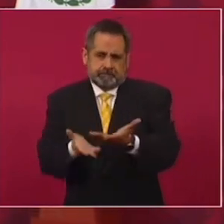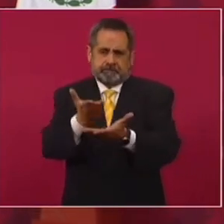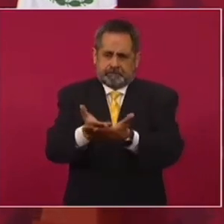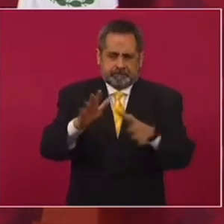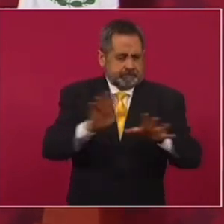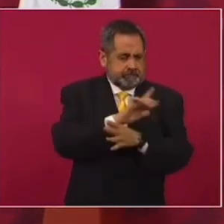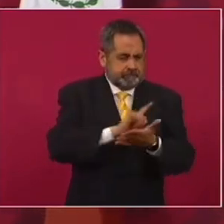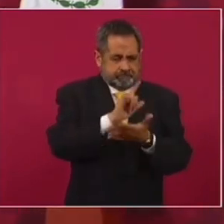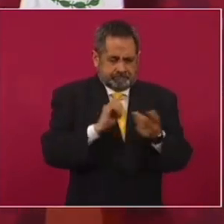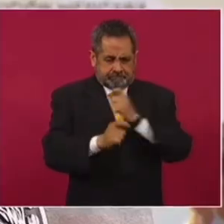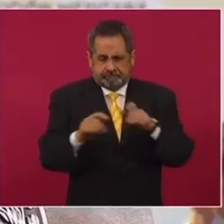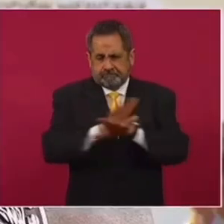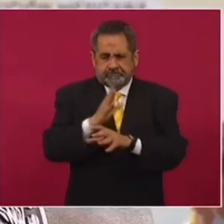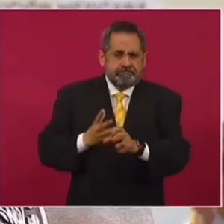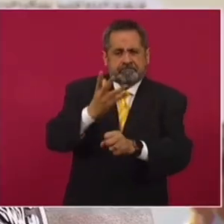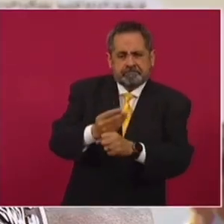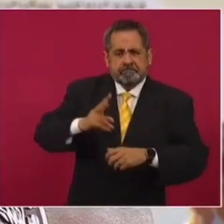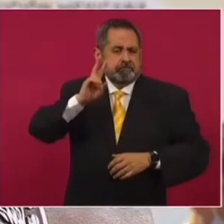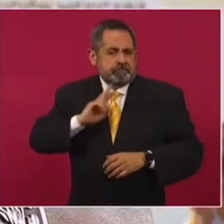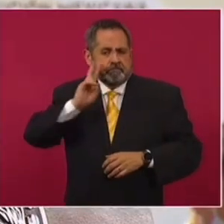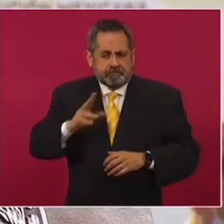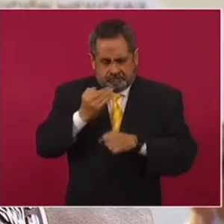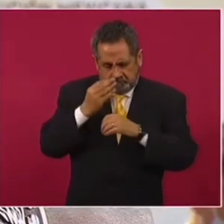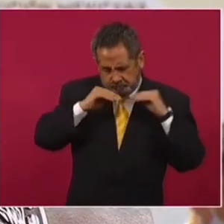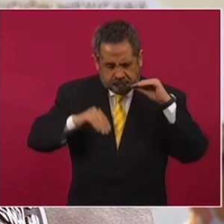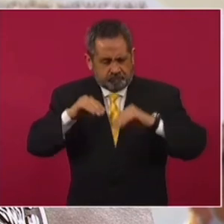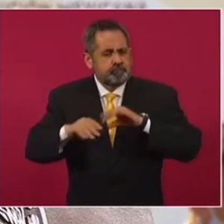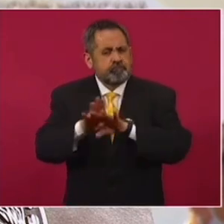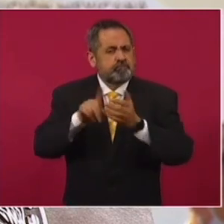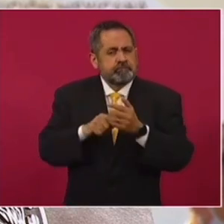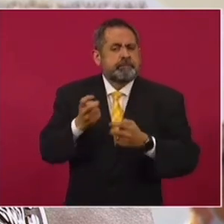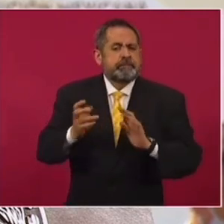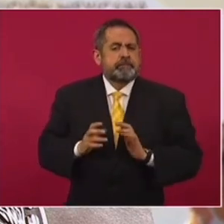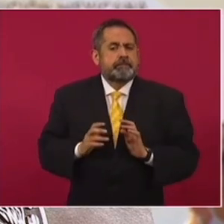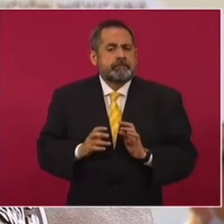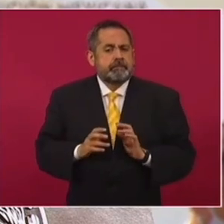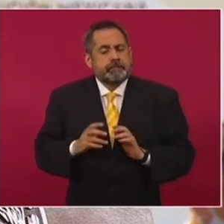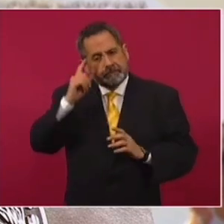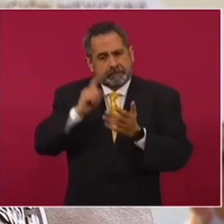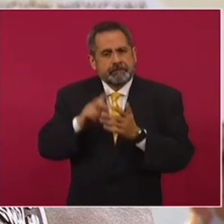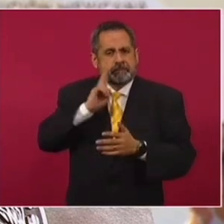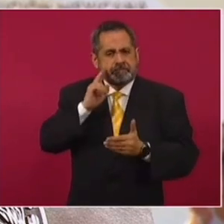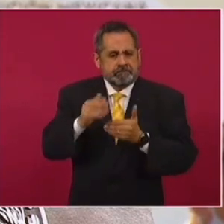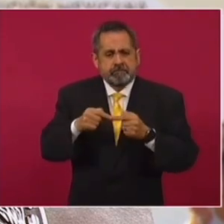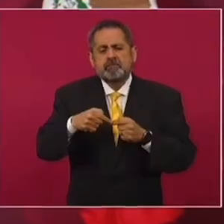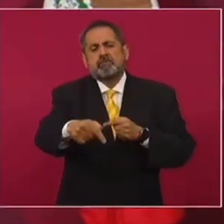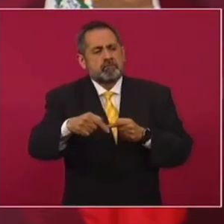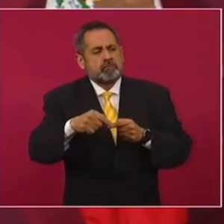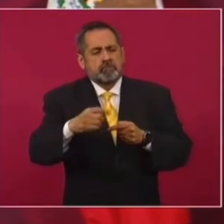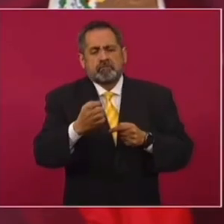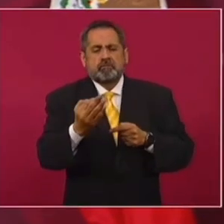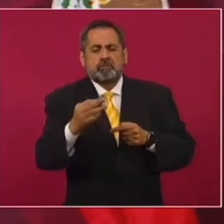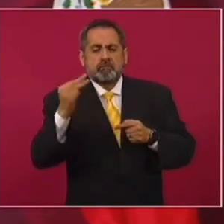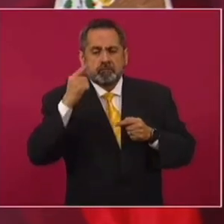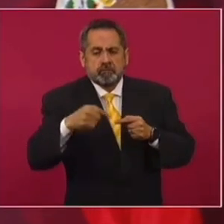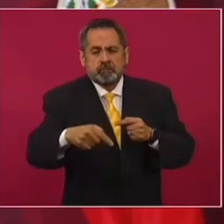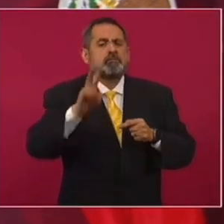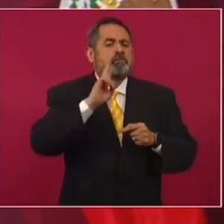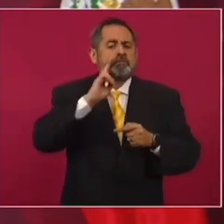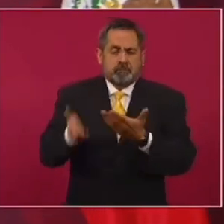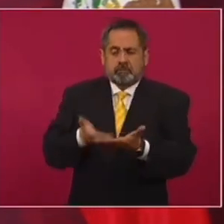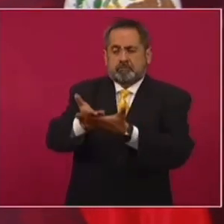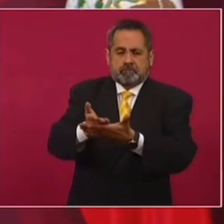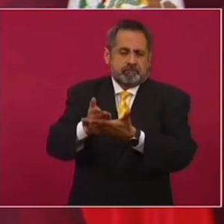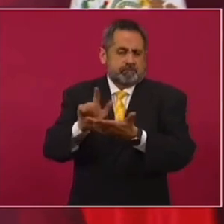reforma electoral, pues vamos a esperar, se está trabajando en la elaboración de ella y pues, creemos que avanzado el año podría presentarse una reforma electoral